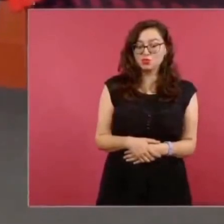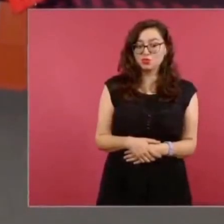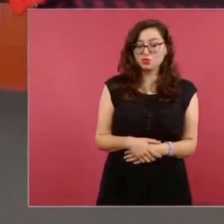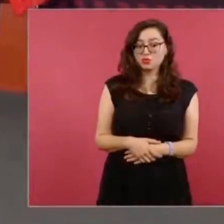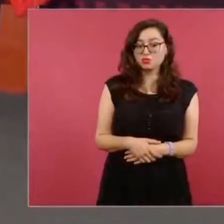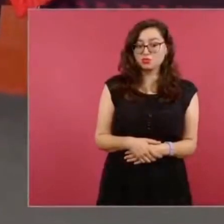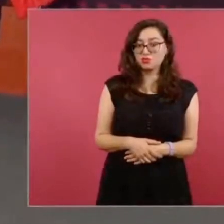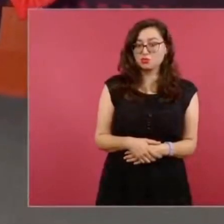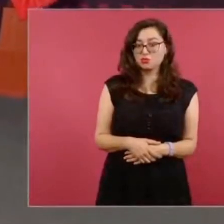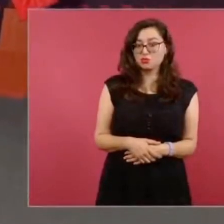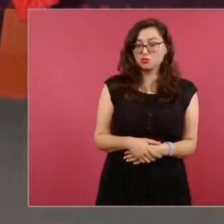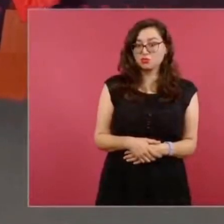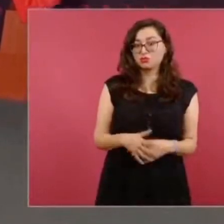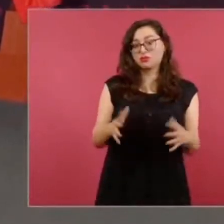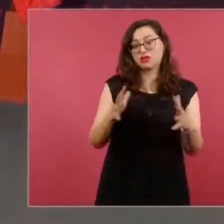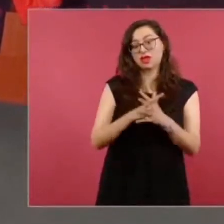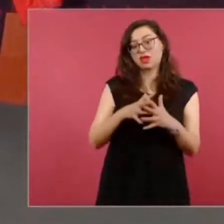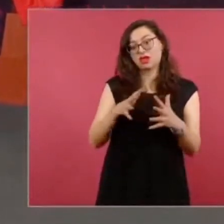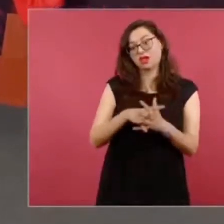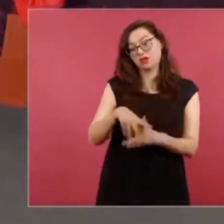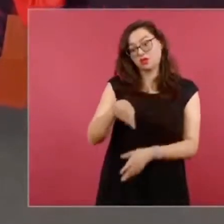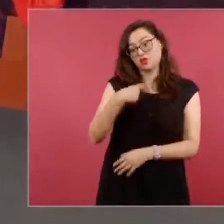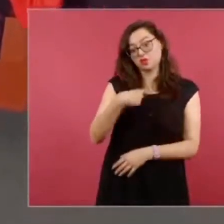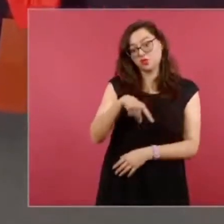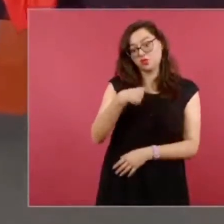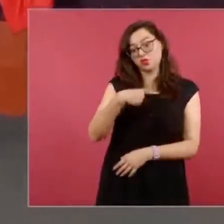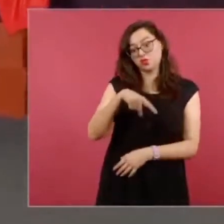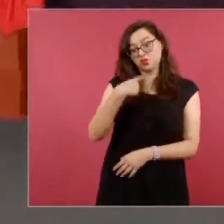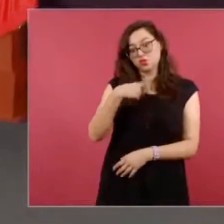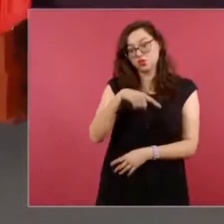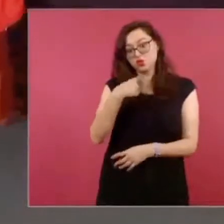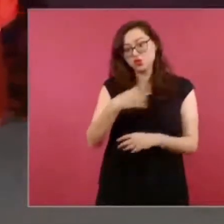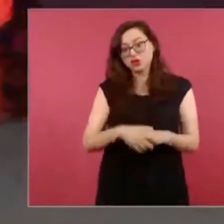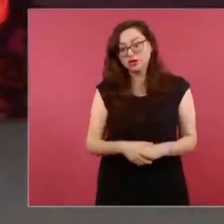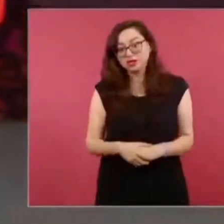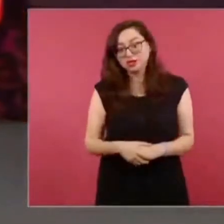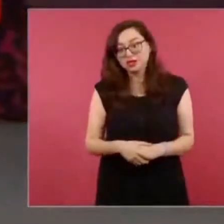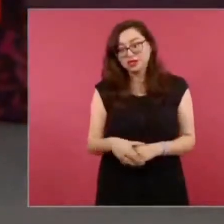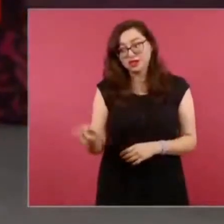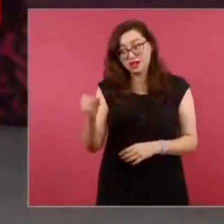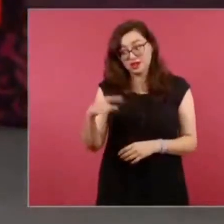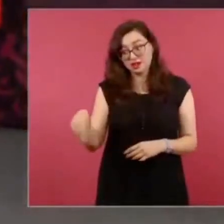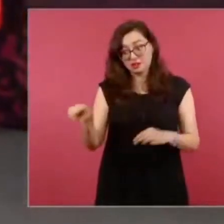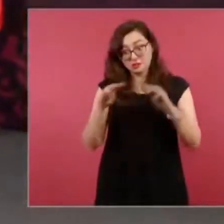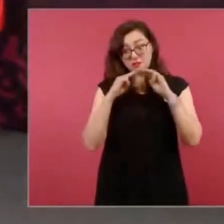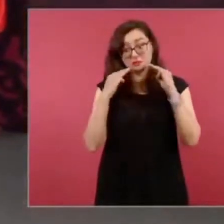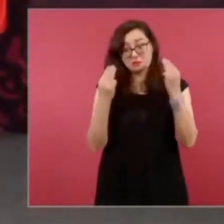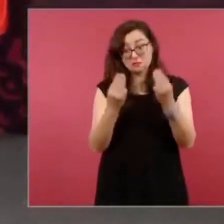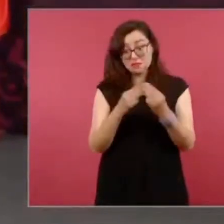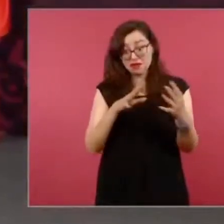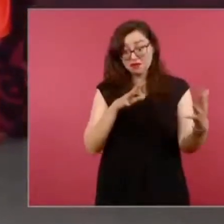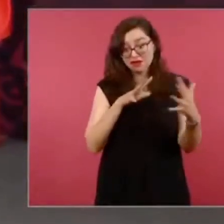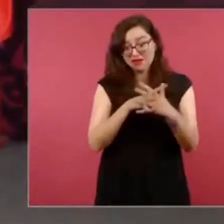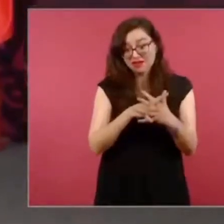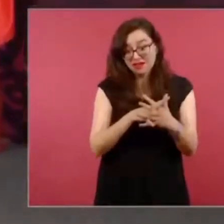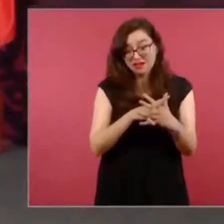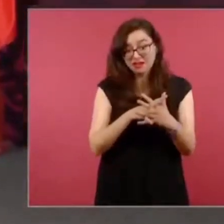Pues que simularon que iban a combatir el narcotráfico y lo que hicieron fue